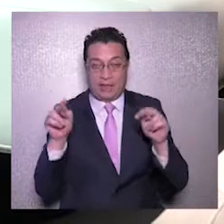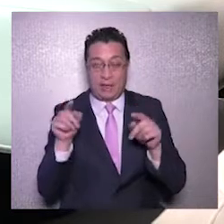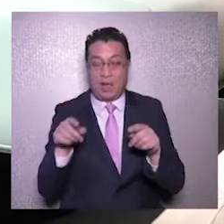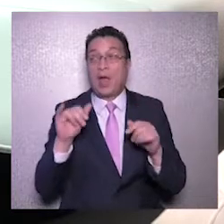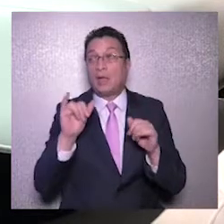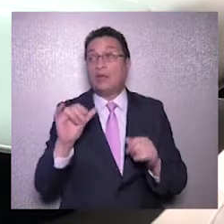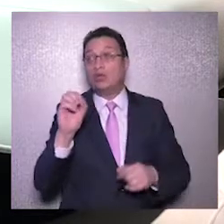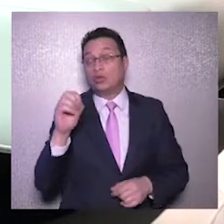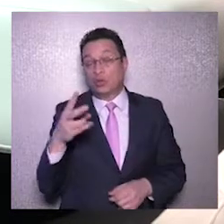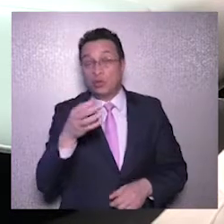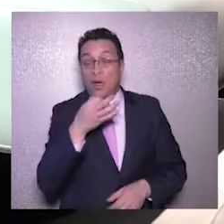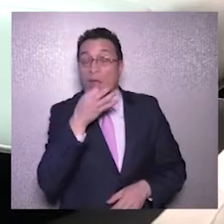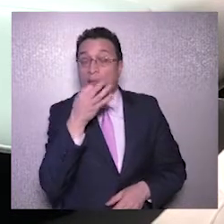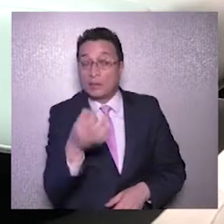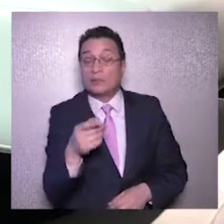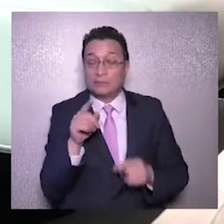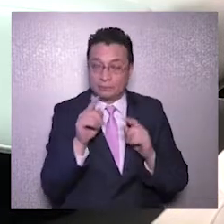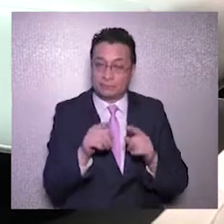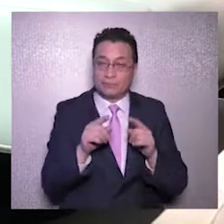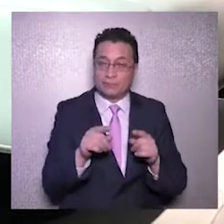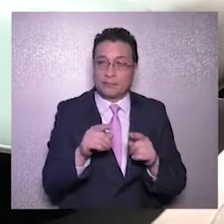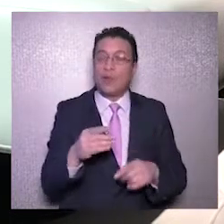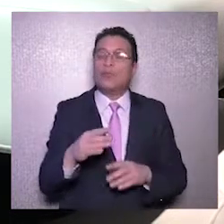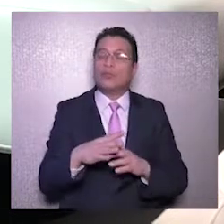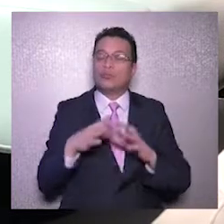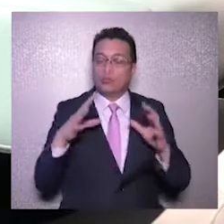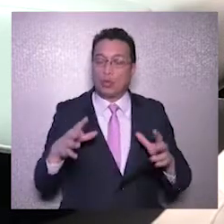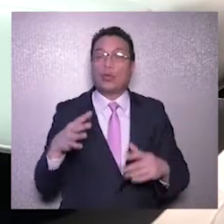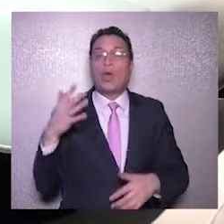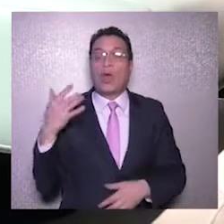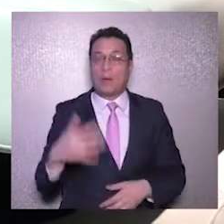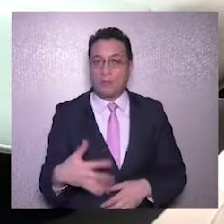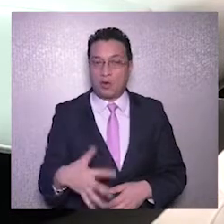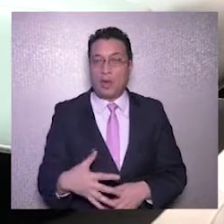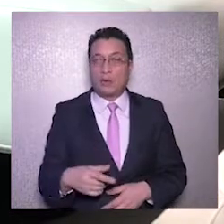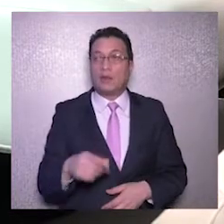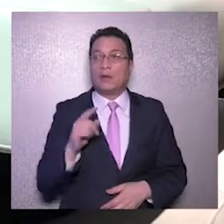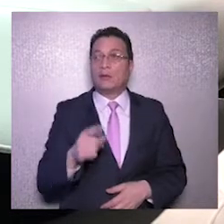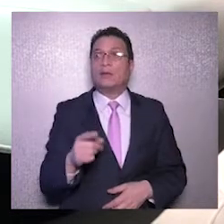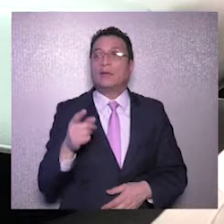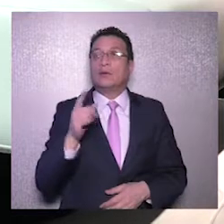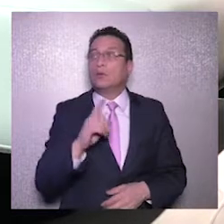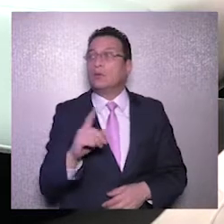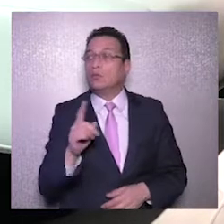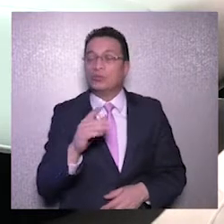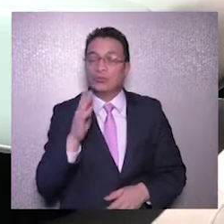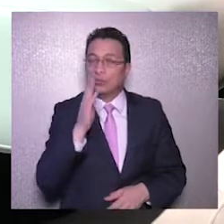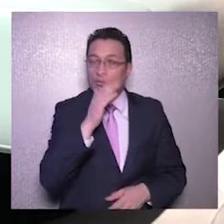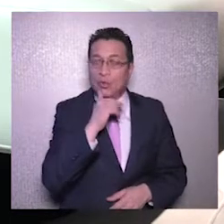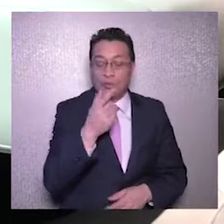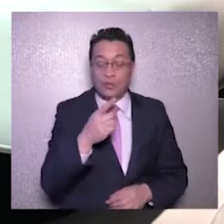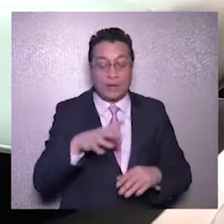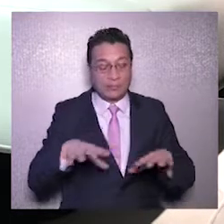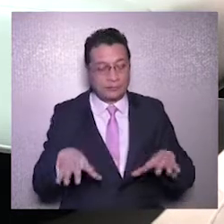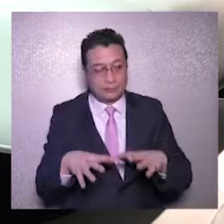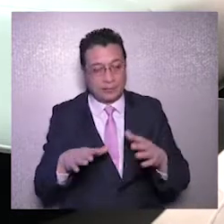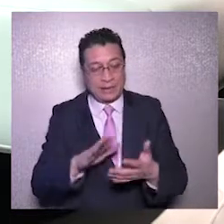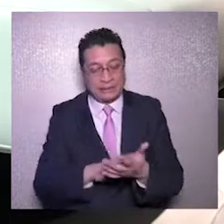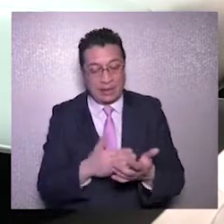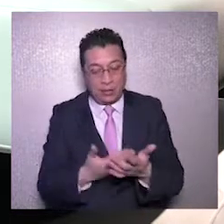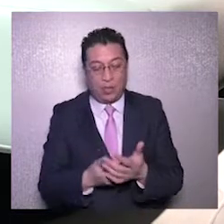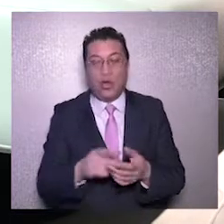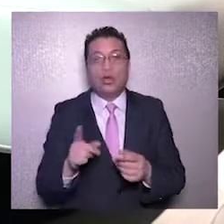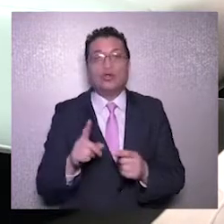decir de que es fundamental, esencial, no va a haber buena gestión en salud si no